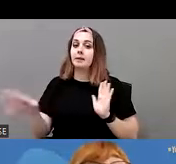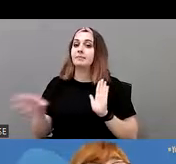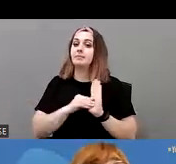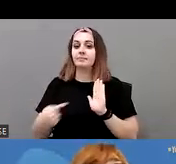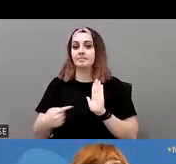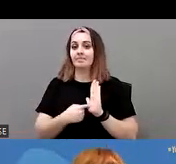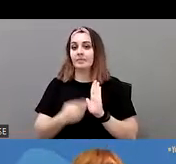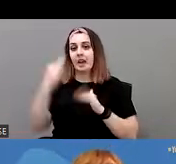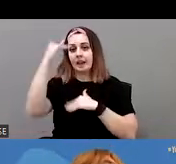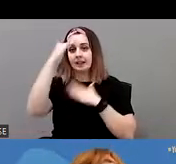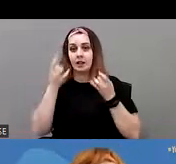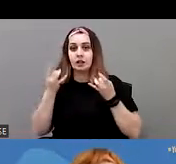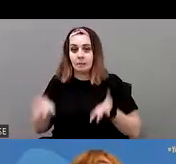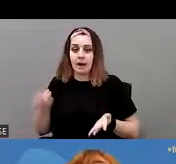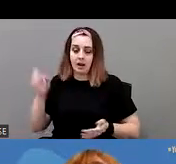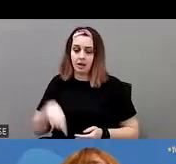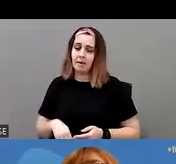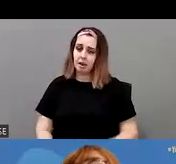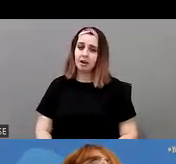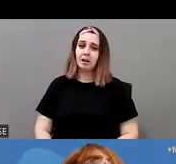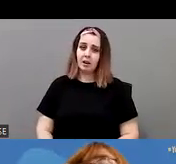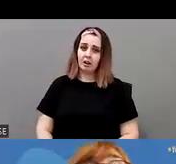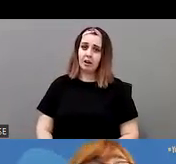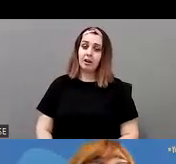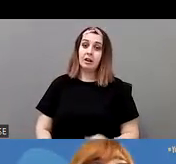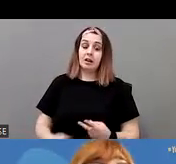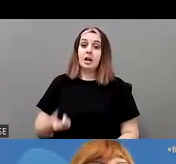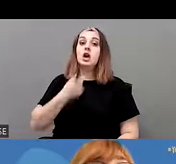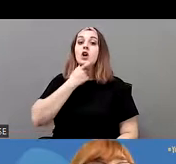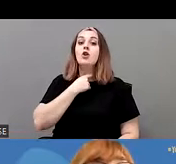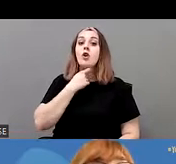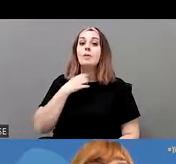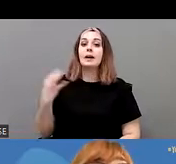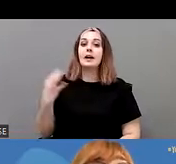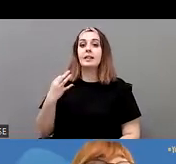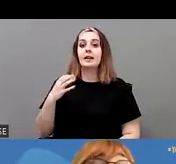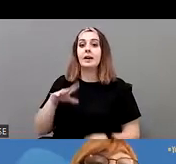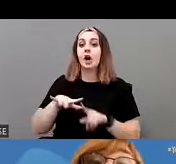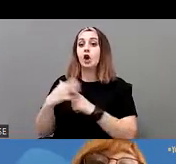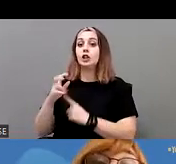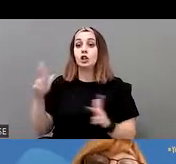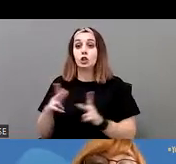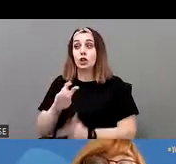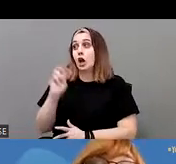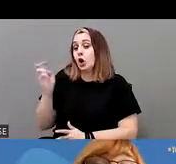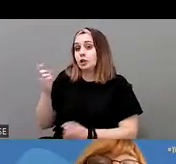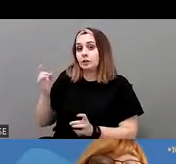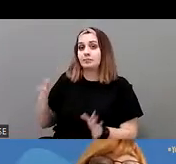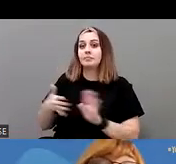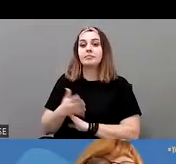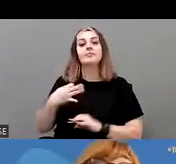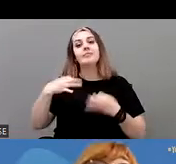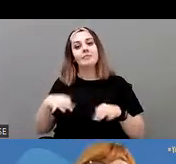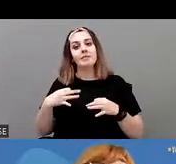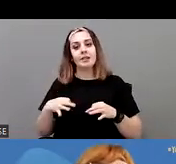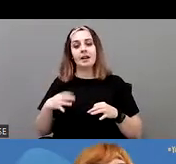en la atención temprana. Y la logopedia tendrá que estar presente en el resto de contextos sociales. Igual es que se tiene que normalizar que